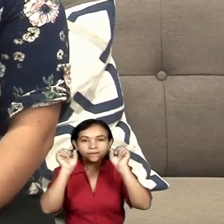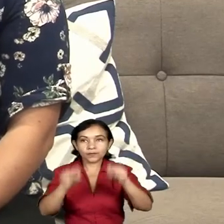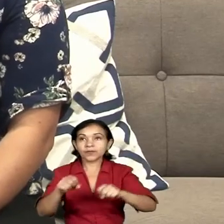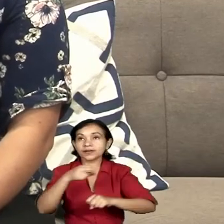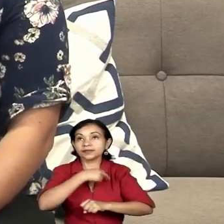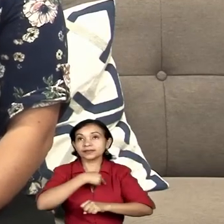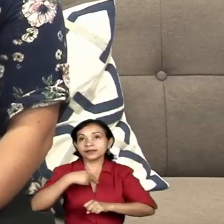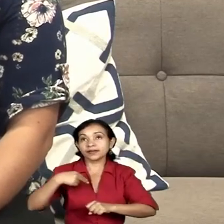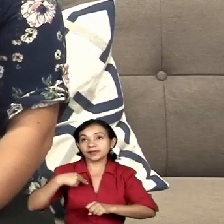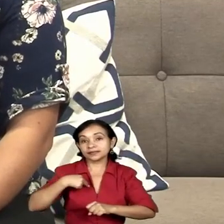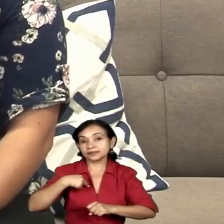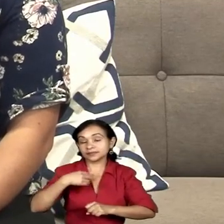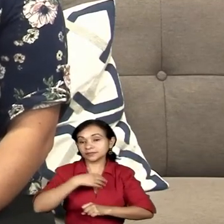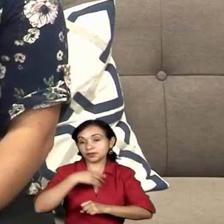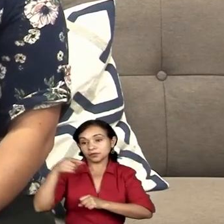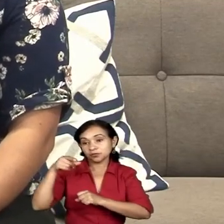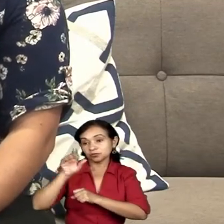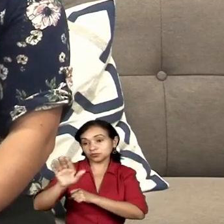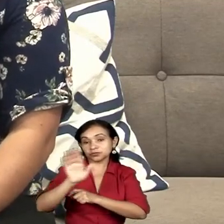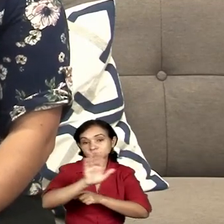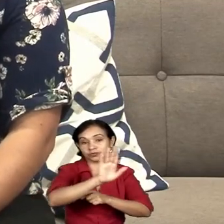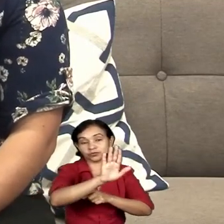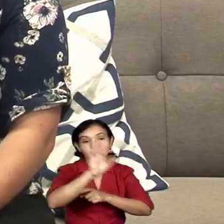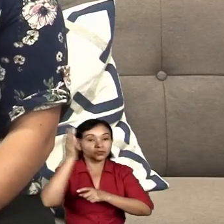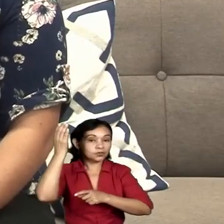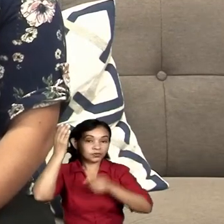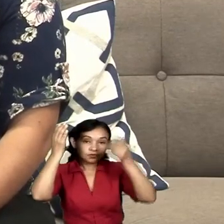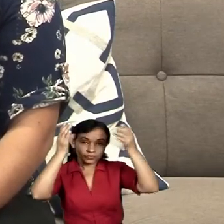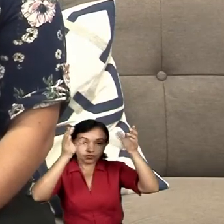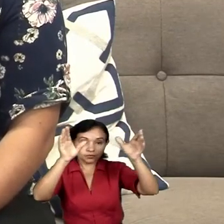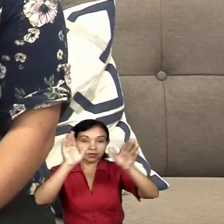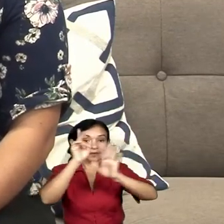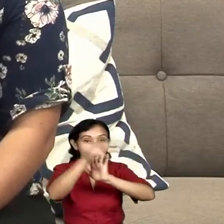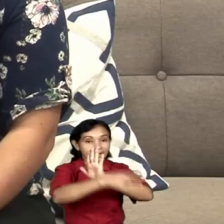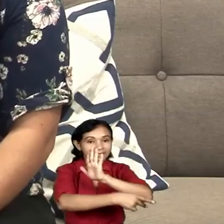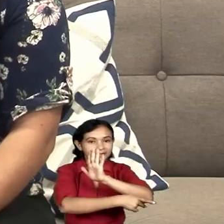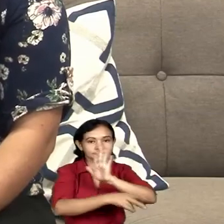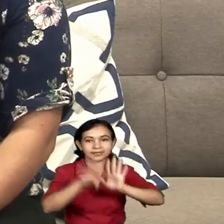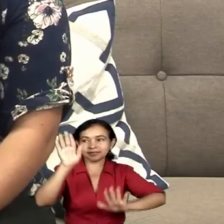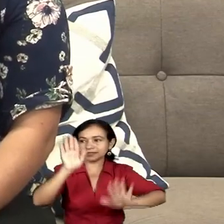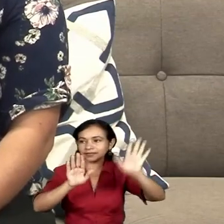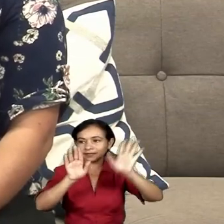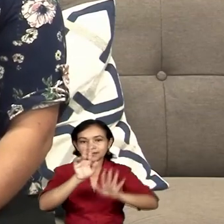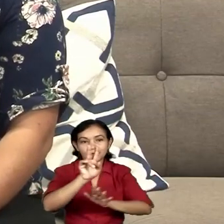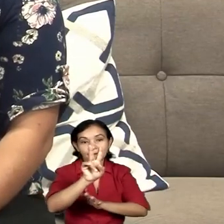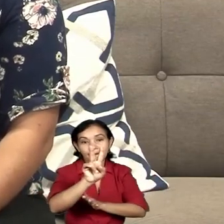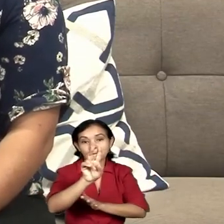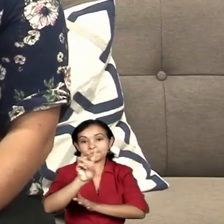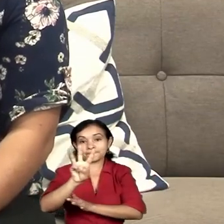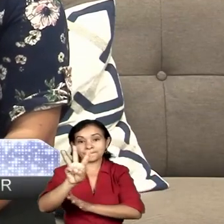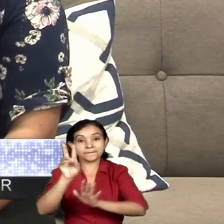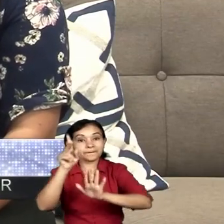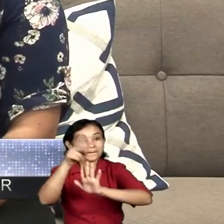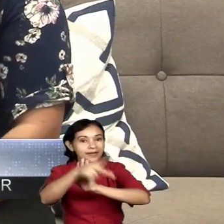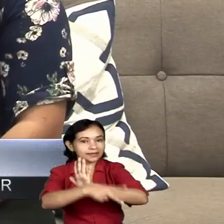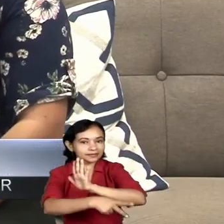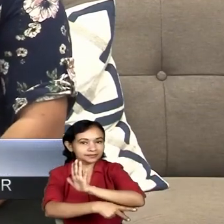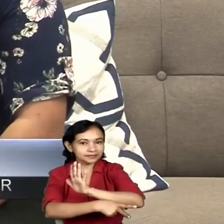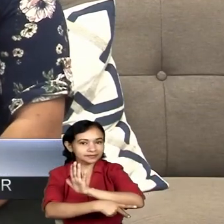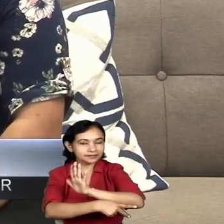promover cada uno su cultura, ¿verdad? Entonces, en ese espacio están participando 23 países,